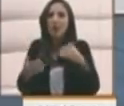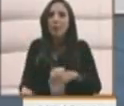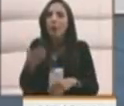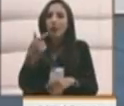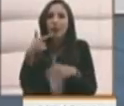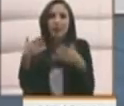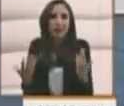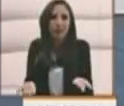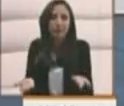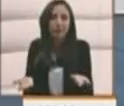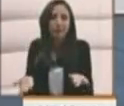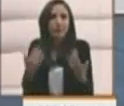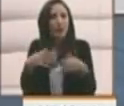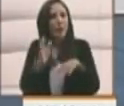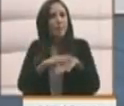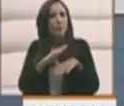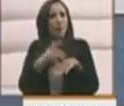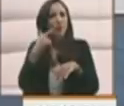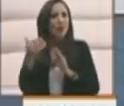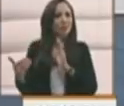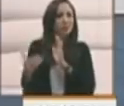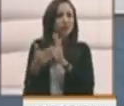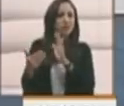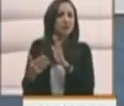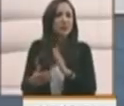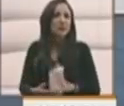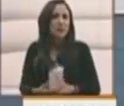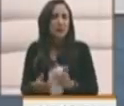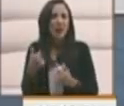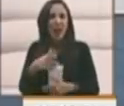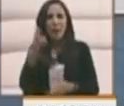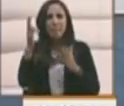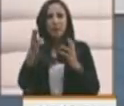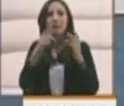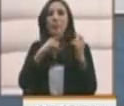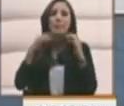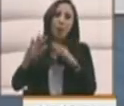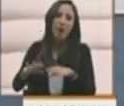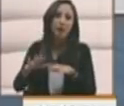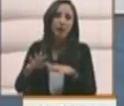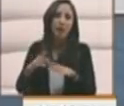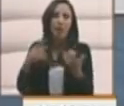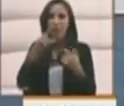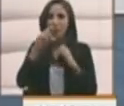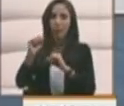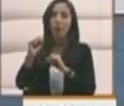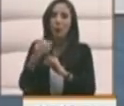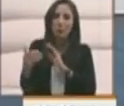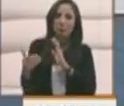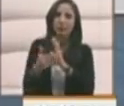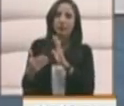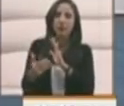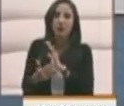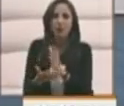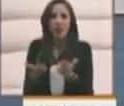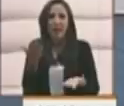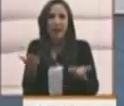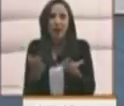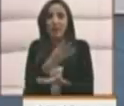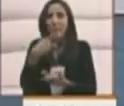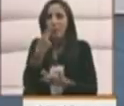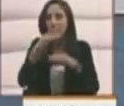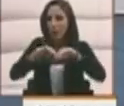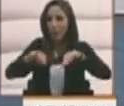este intento de masacre, este intento de magnicidio, ya nos coloca fuera del ámbito